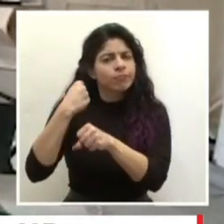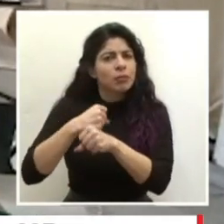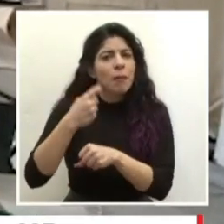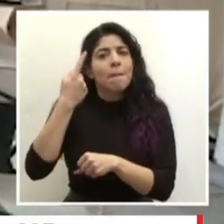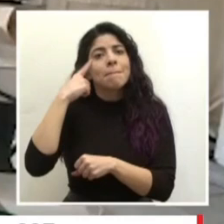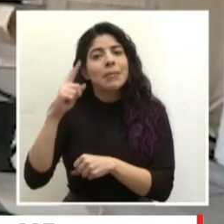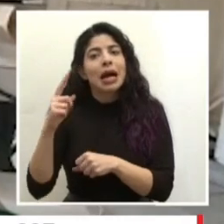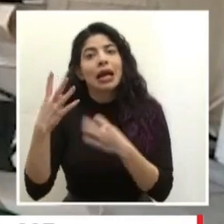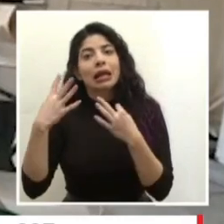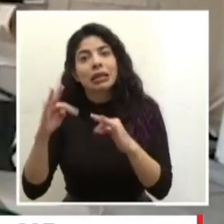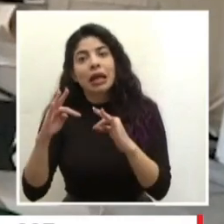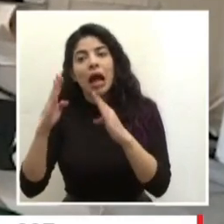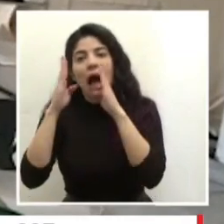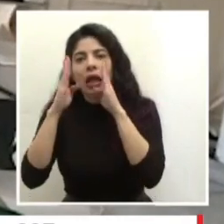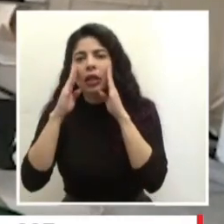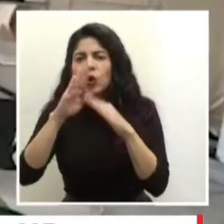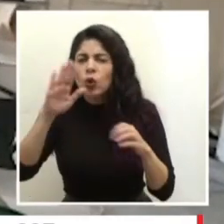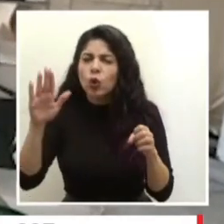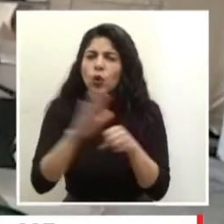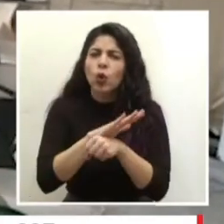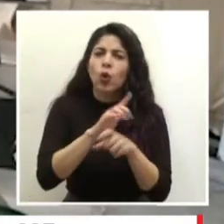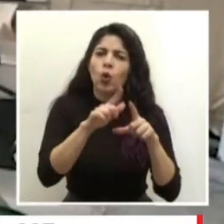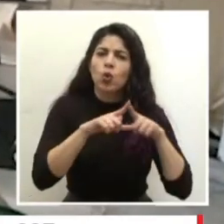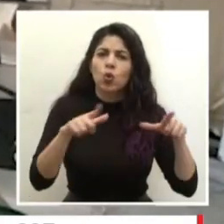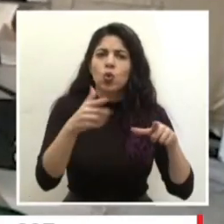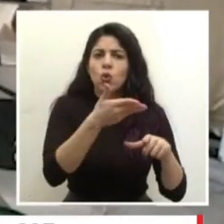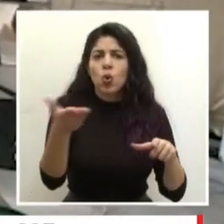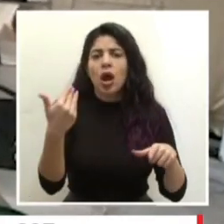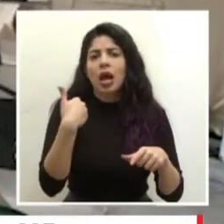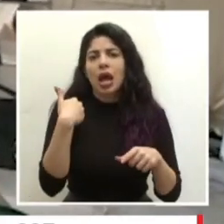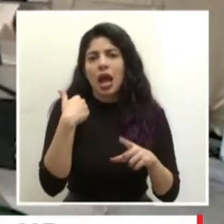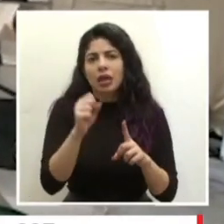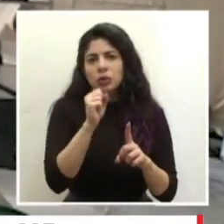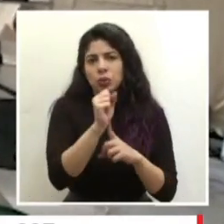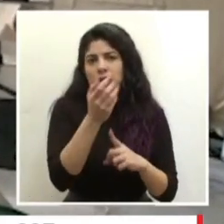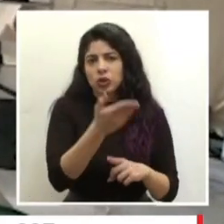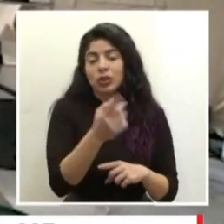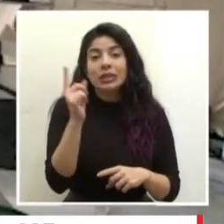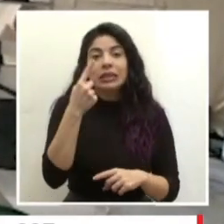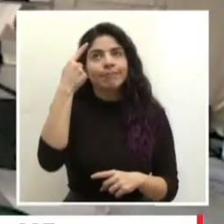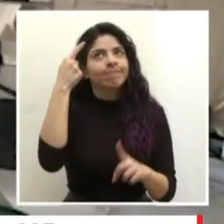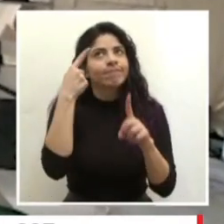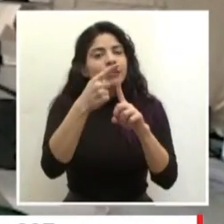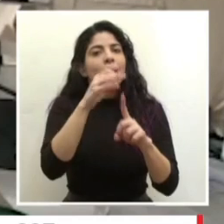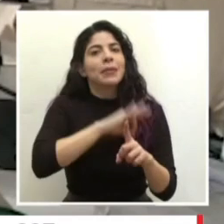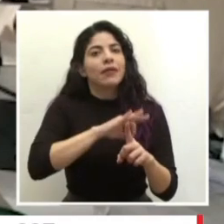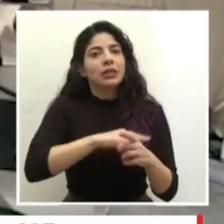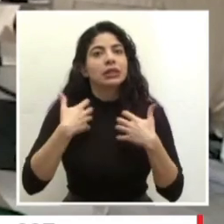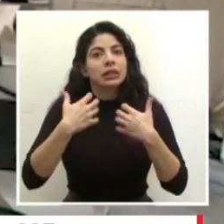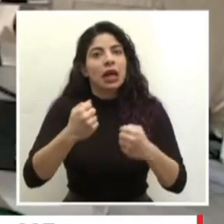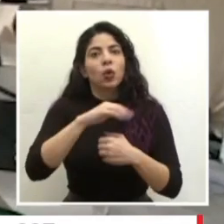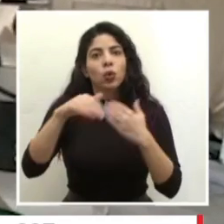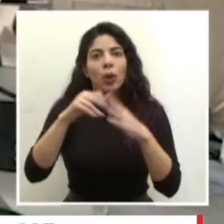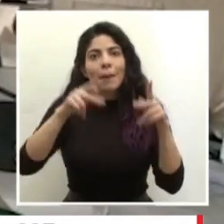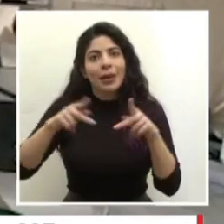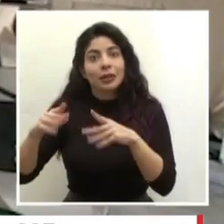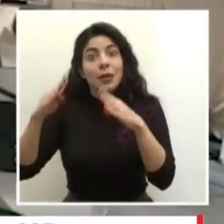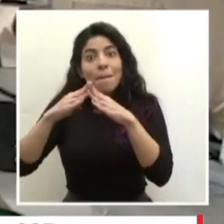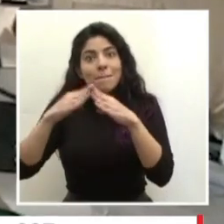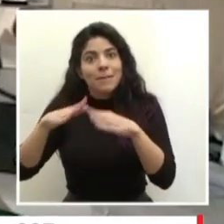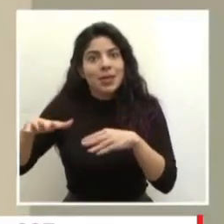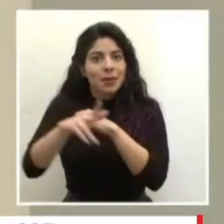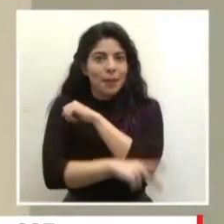podemos, todos los lugares donde sea este tipo de circunstancias, siempre pensando en el beneficio de la salud de todas las personas que viven en